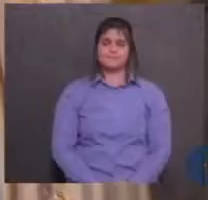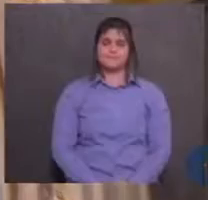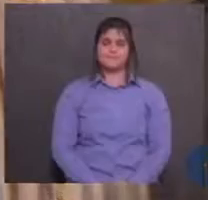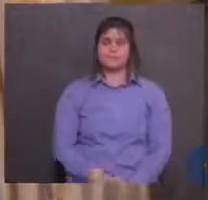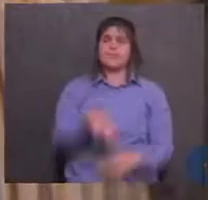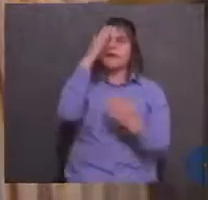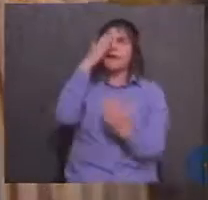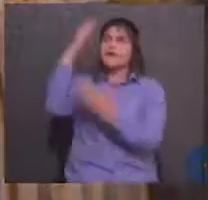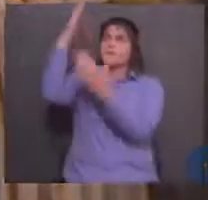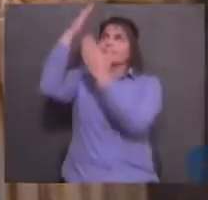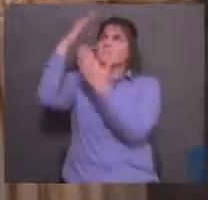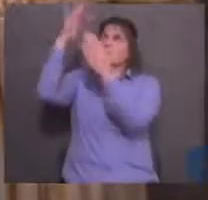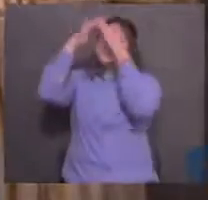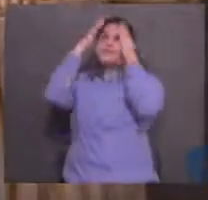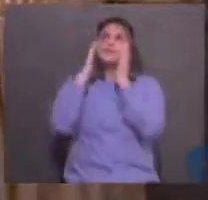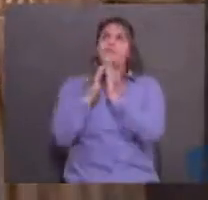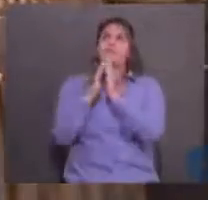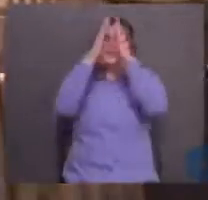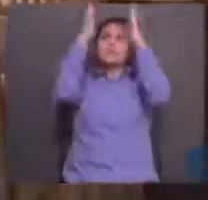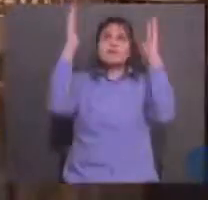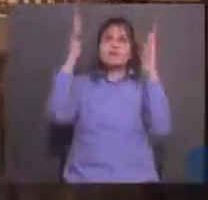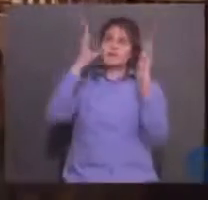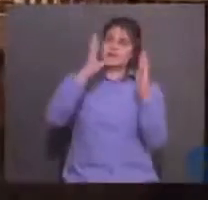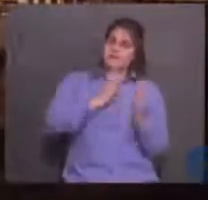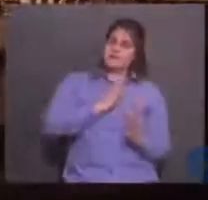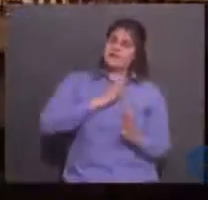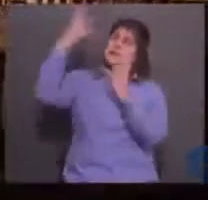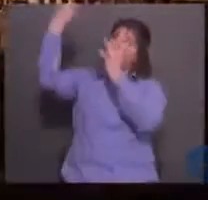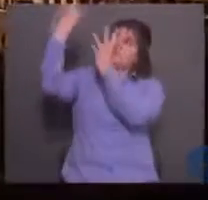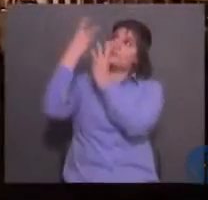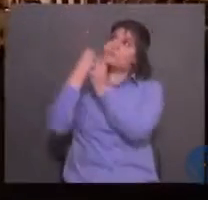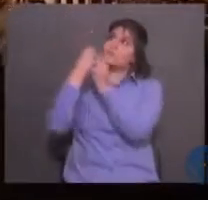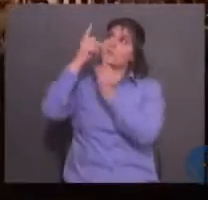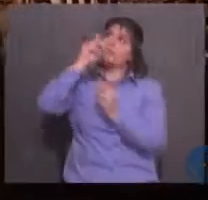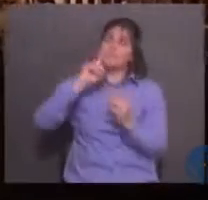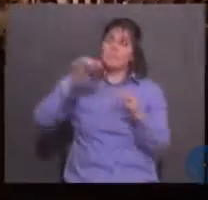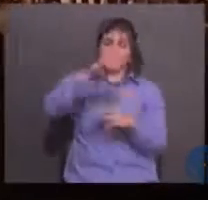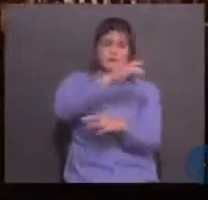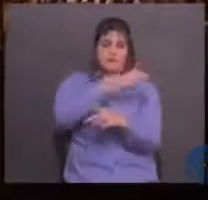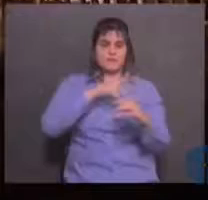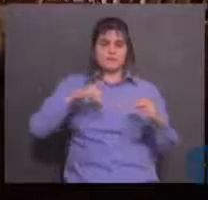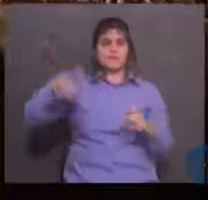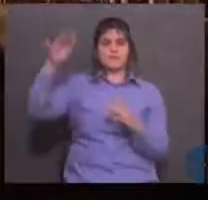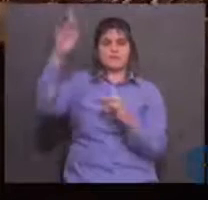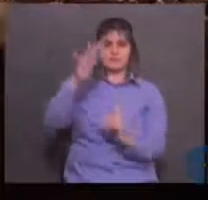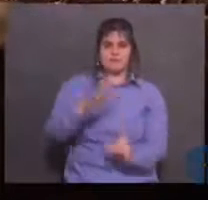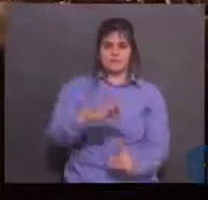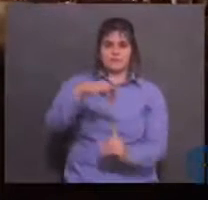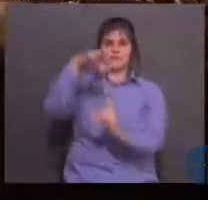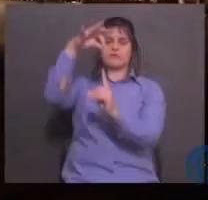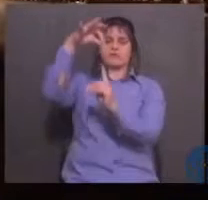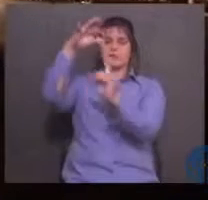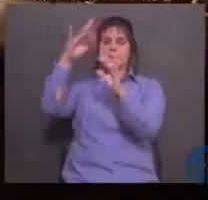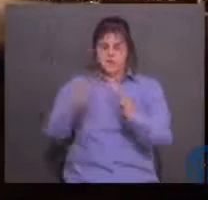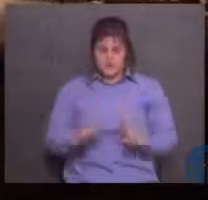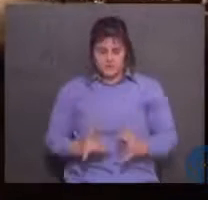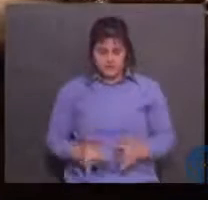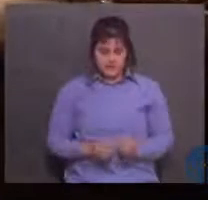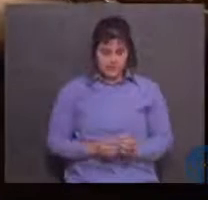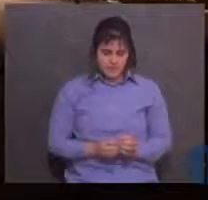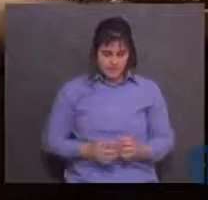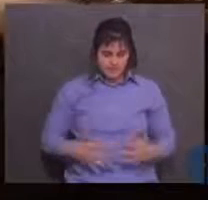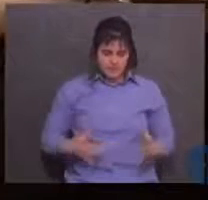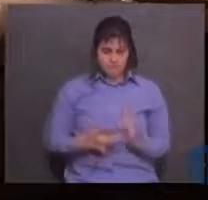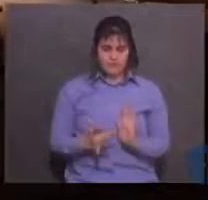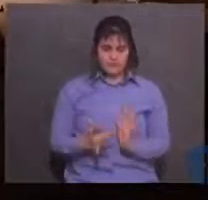Dios te salve María, llena eres de gracia, el Señor está contigo. Bendita tú eres entre todas las mujeres, y bendito